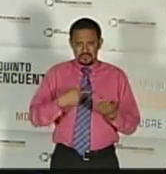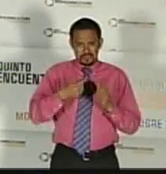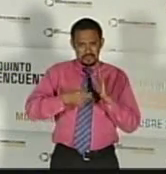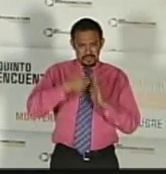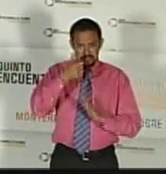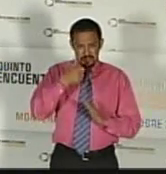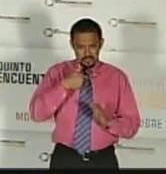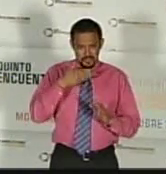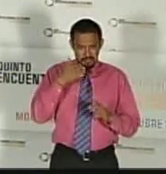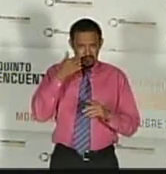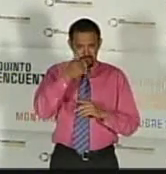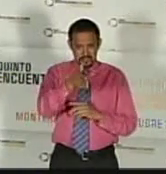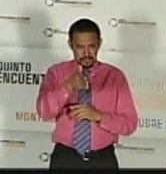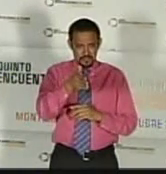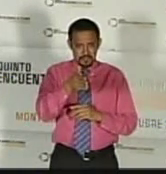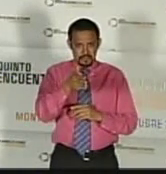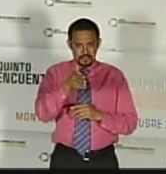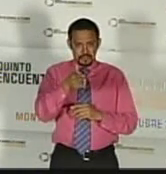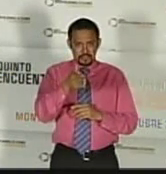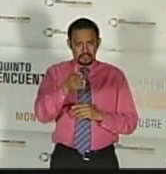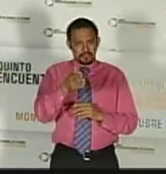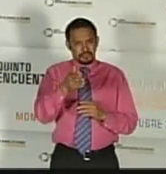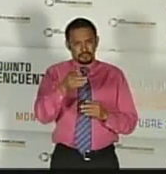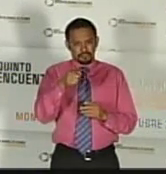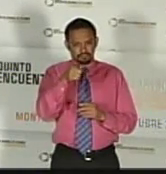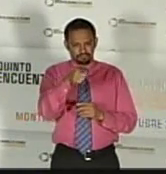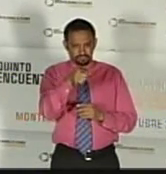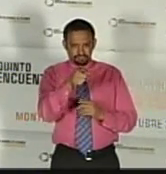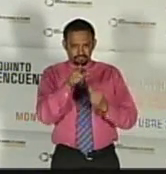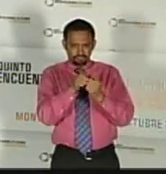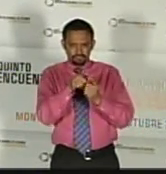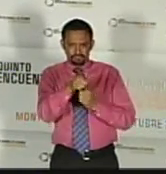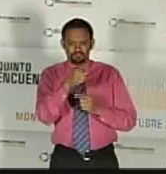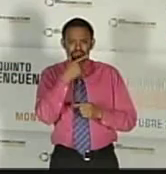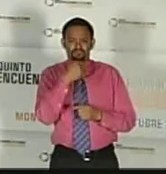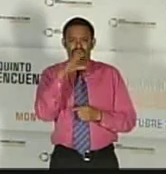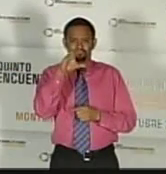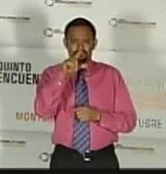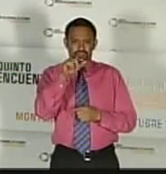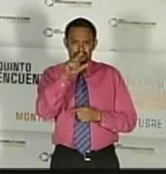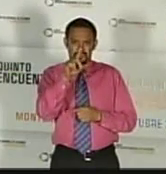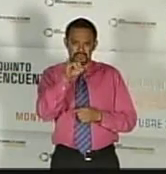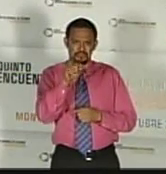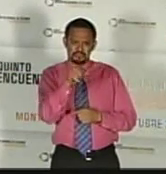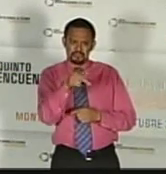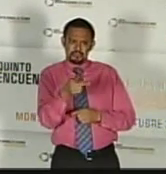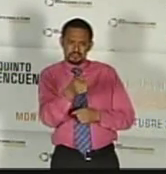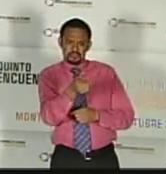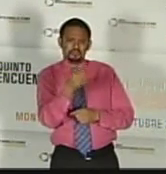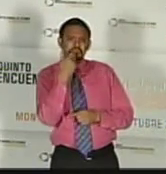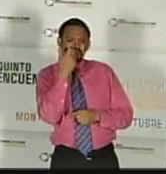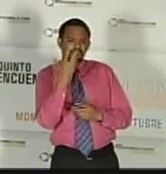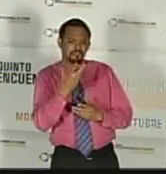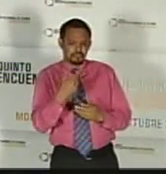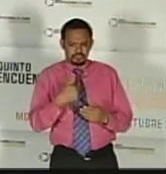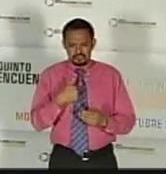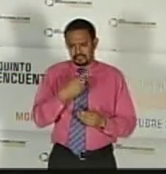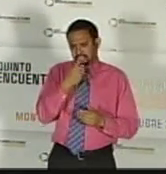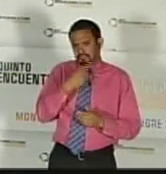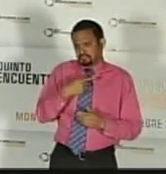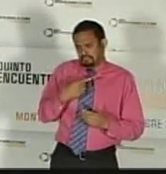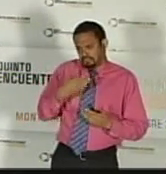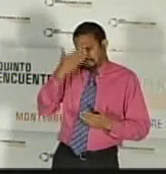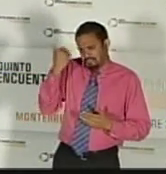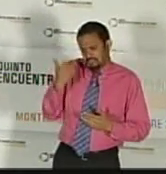a Bryn Mawr, me preguntaron, como Claudio Araujo dijo, bueno, pues, ¿qué es lo que quiere ser? Y yo dije, pues, caray, yo no sé.